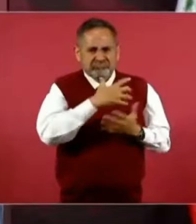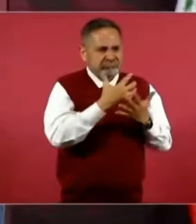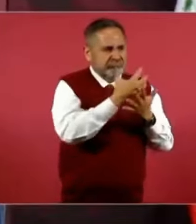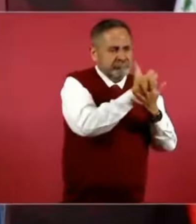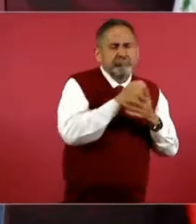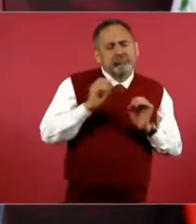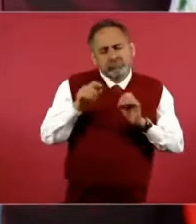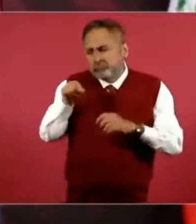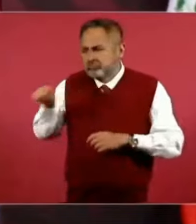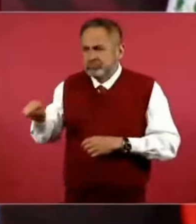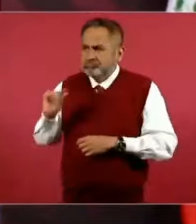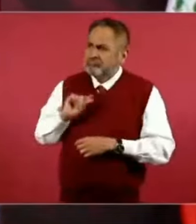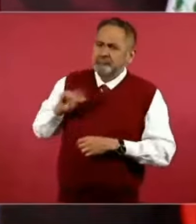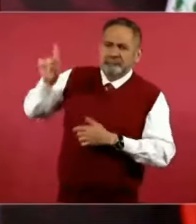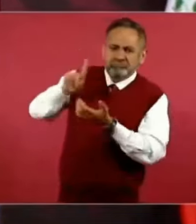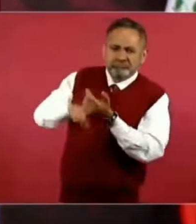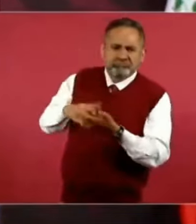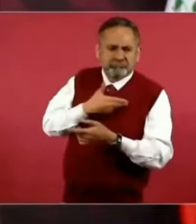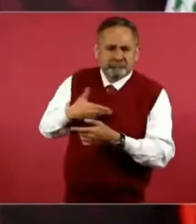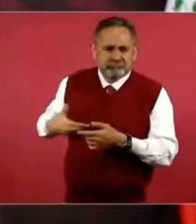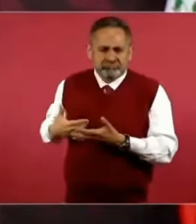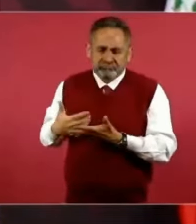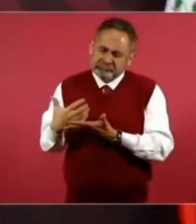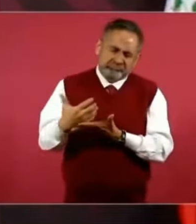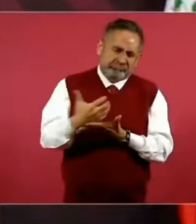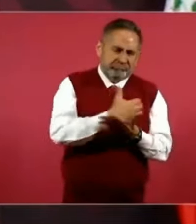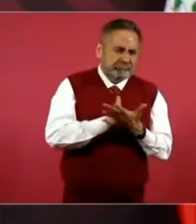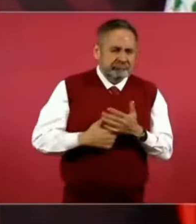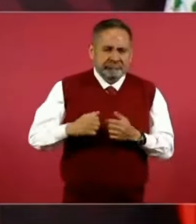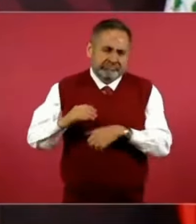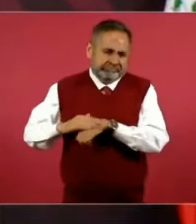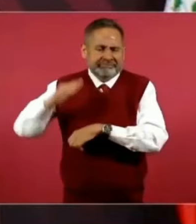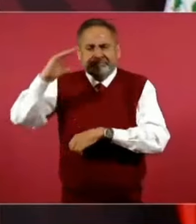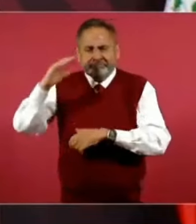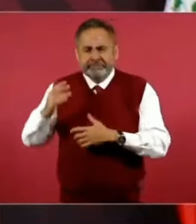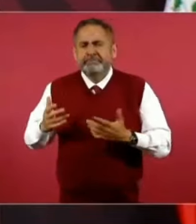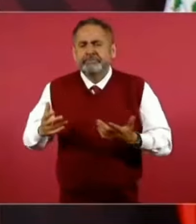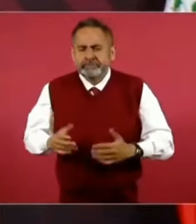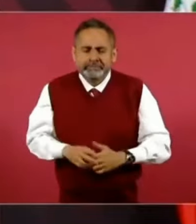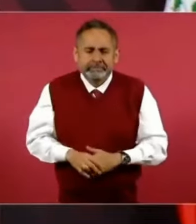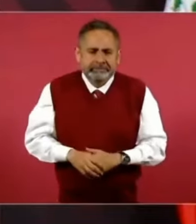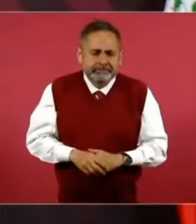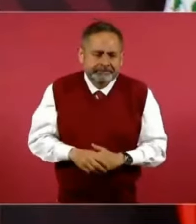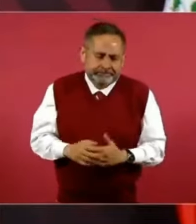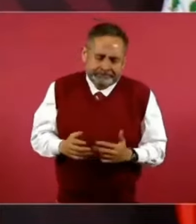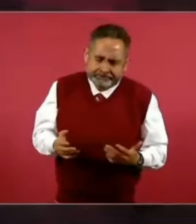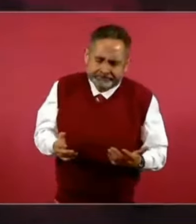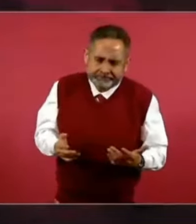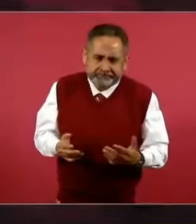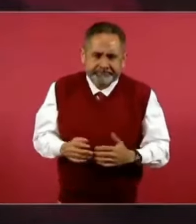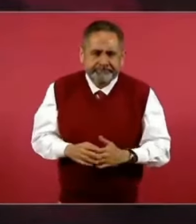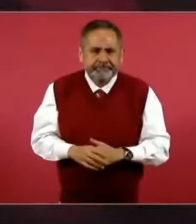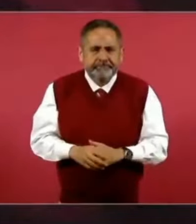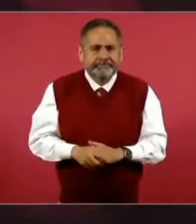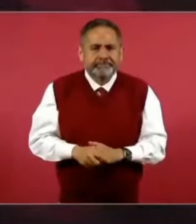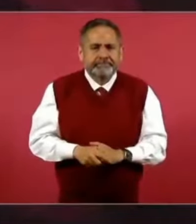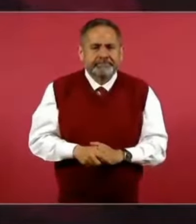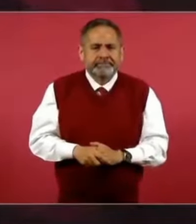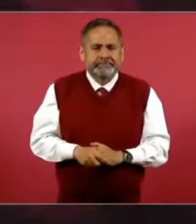o del Poder Judicial. Entonces,